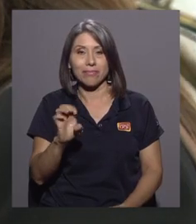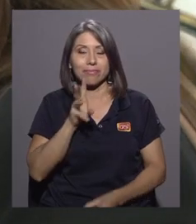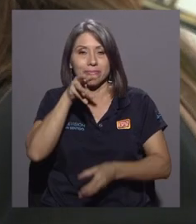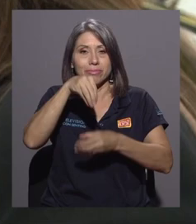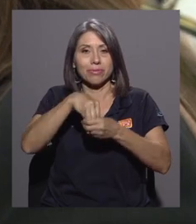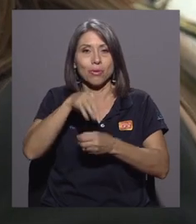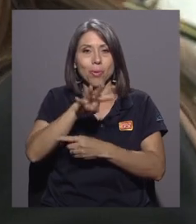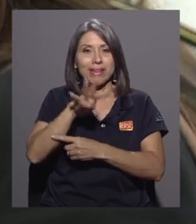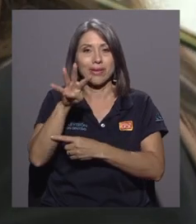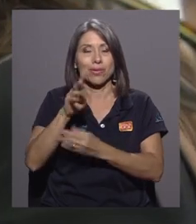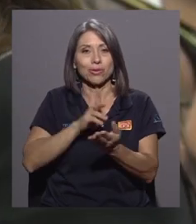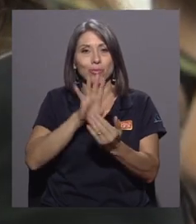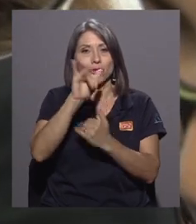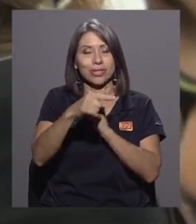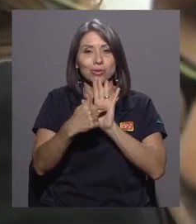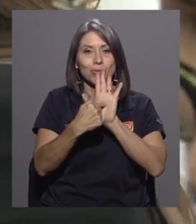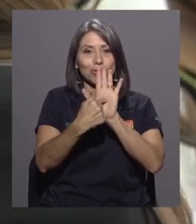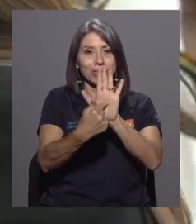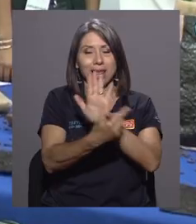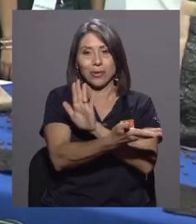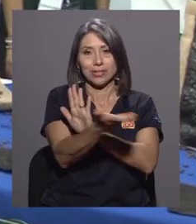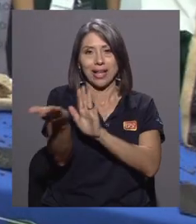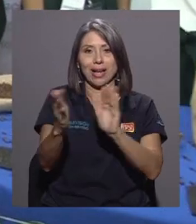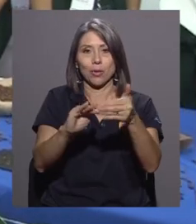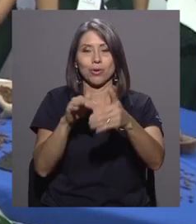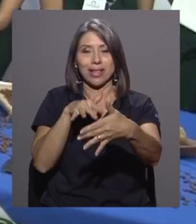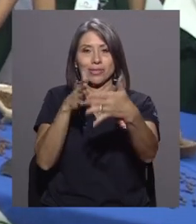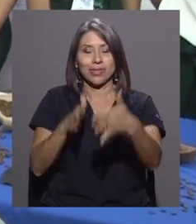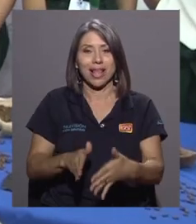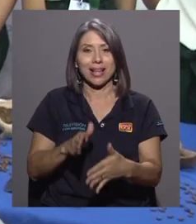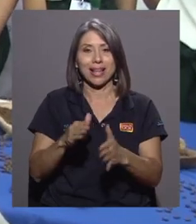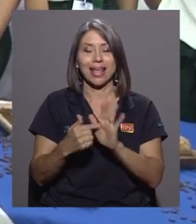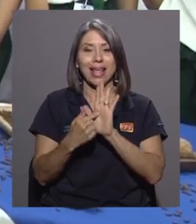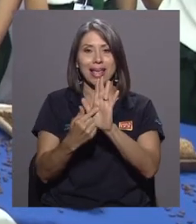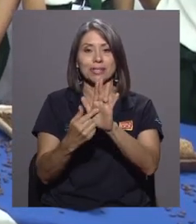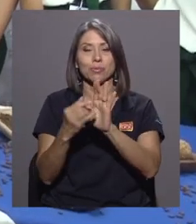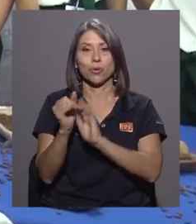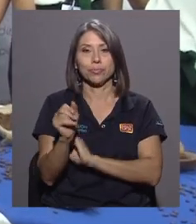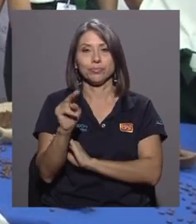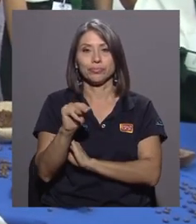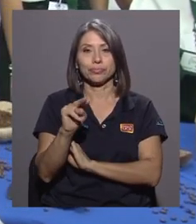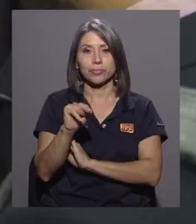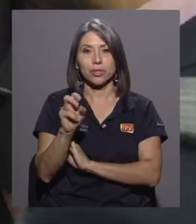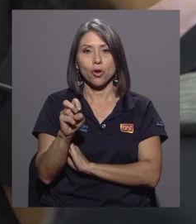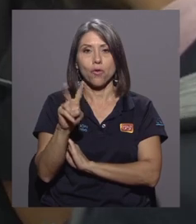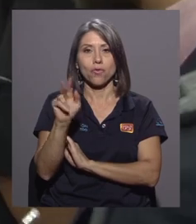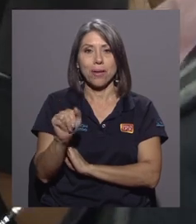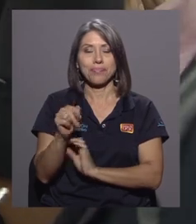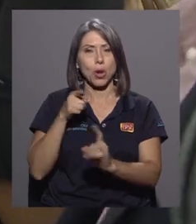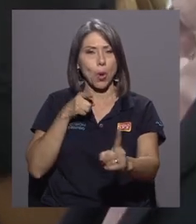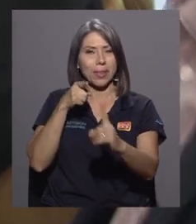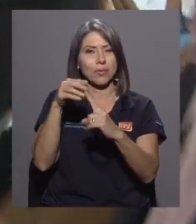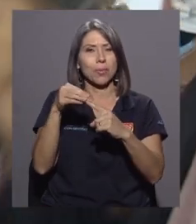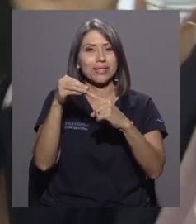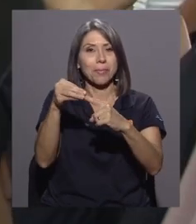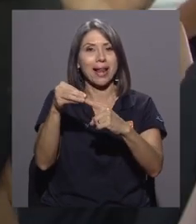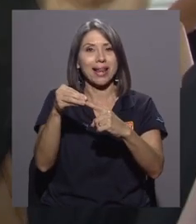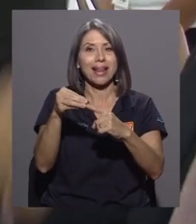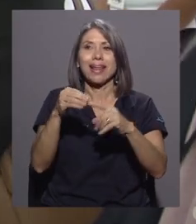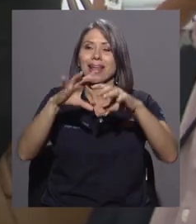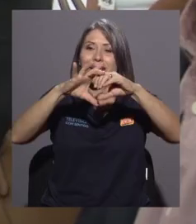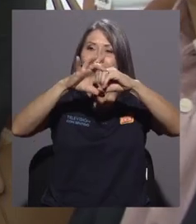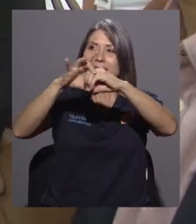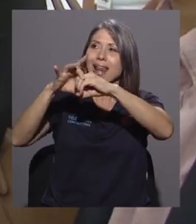proyectos mostrados a la comunidad estudiantil en la Expo Innova. Su objetivo principal fue regalarle un suspiro a la madre